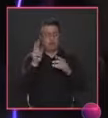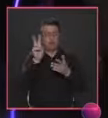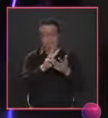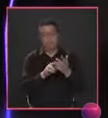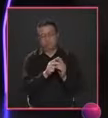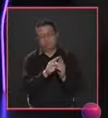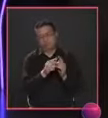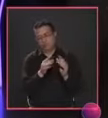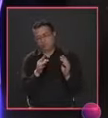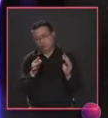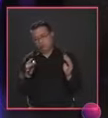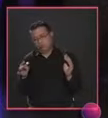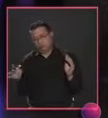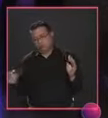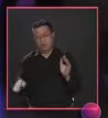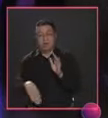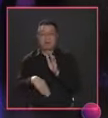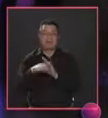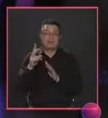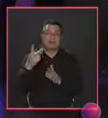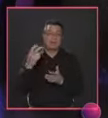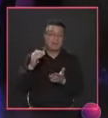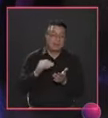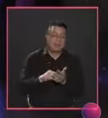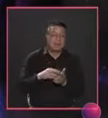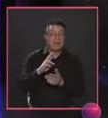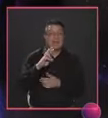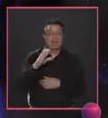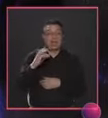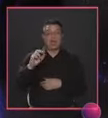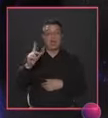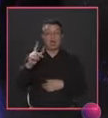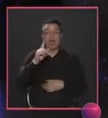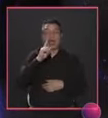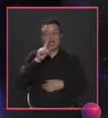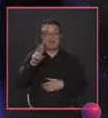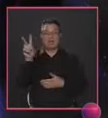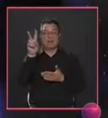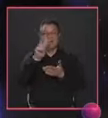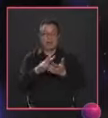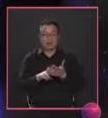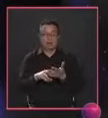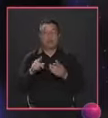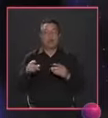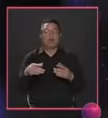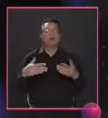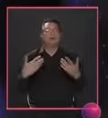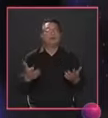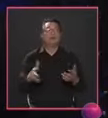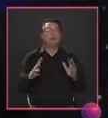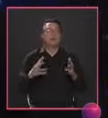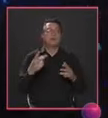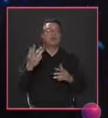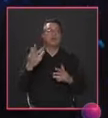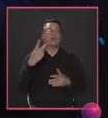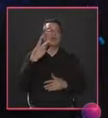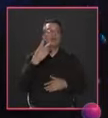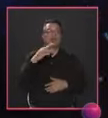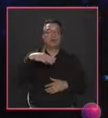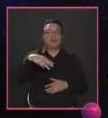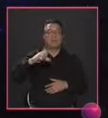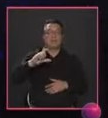largas de más de 20.000, incluso tenemos un récord con una lectura que generamos alrededor de 2